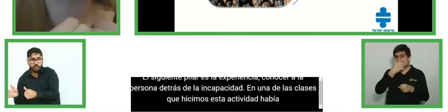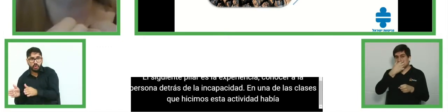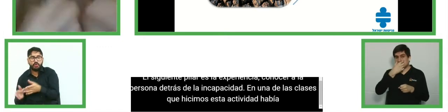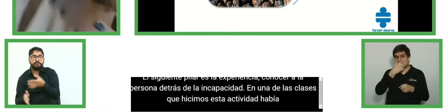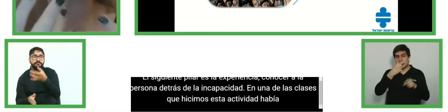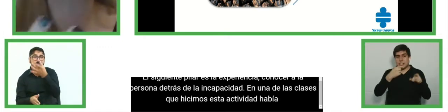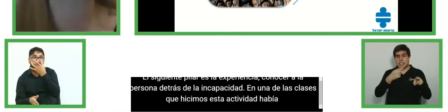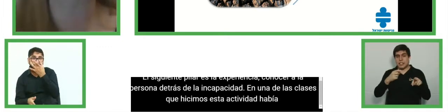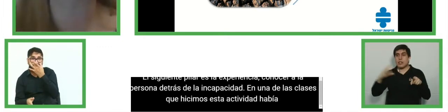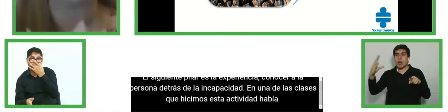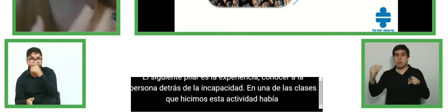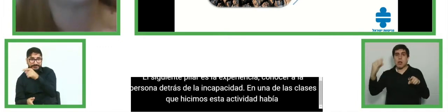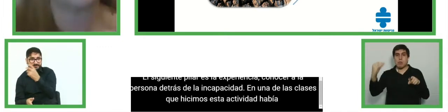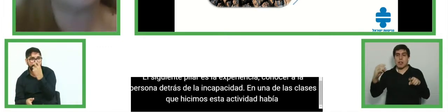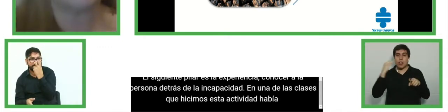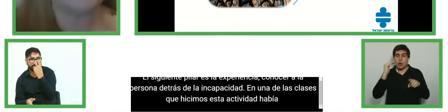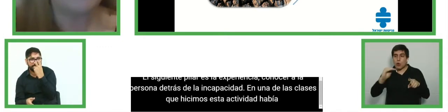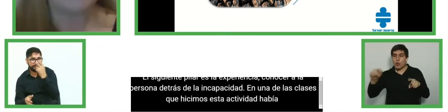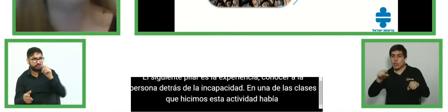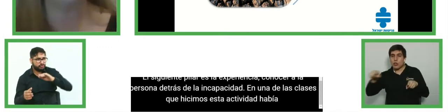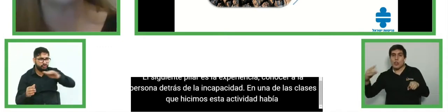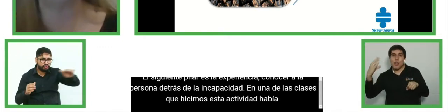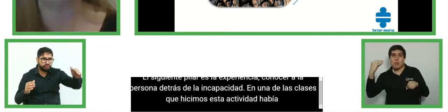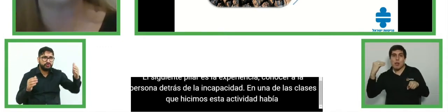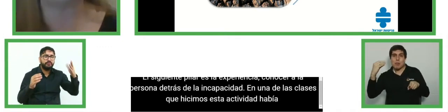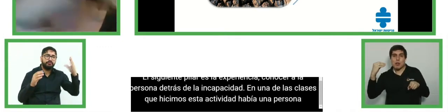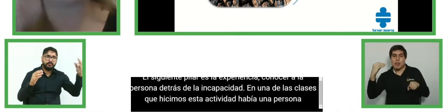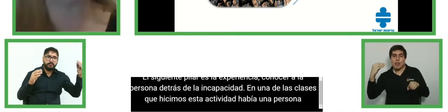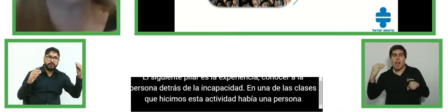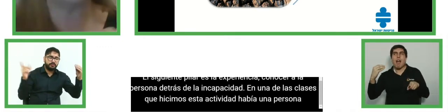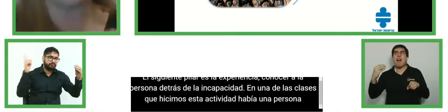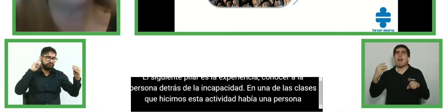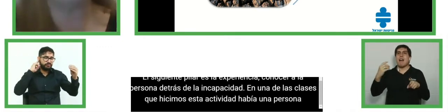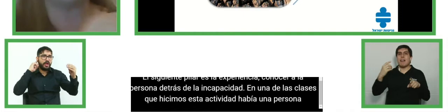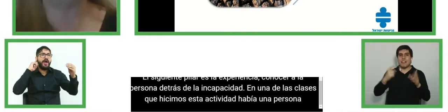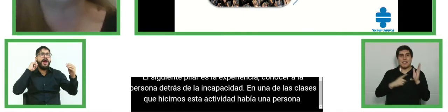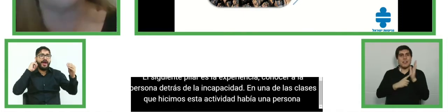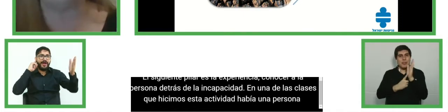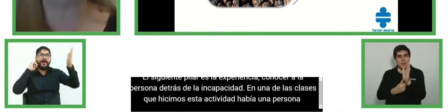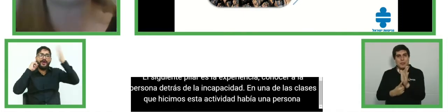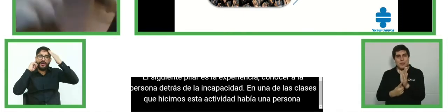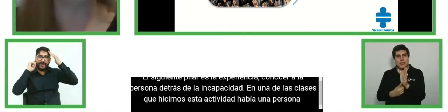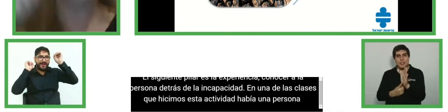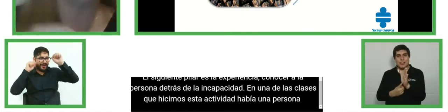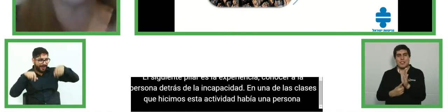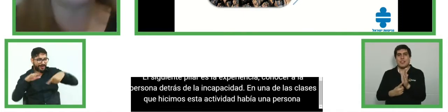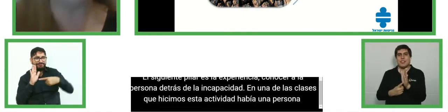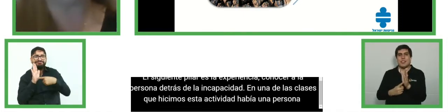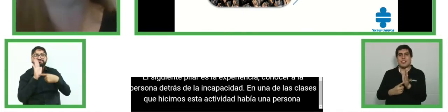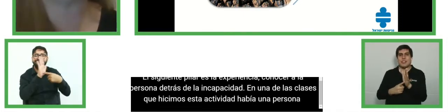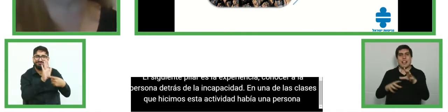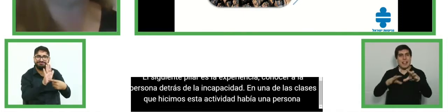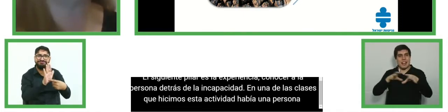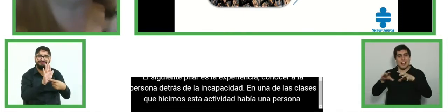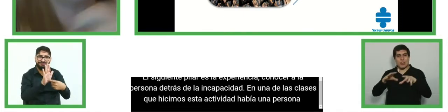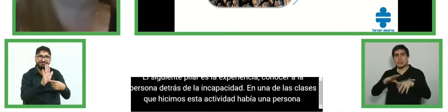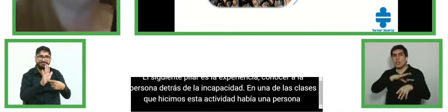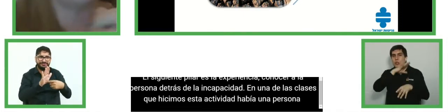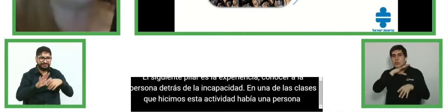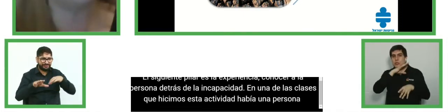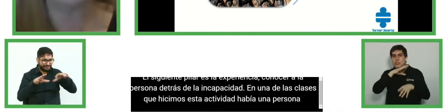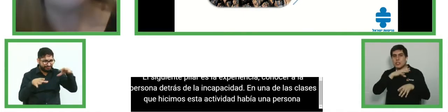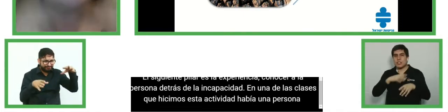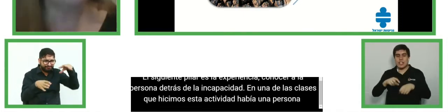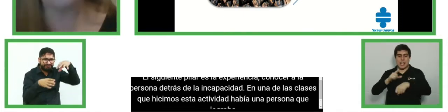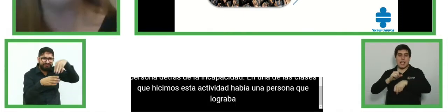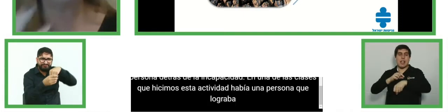niños hablaran y le hicieran preguntas y entendieran quién era como una persona. Y les mostró todas las cosas que usaba,